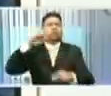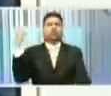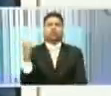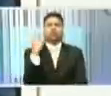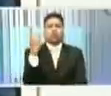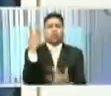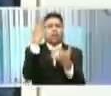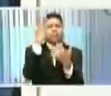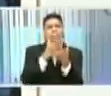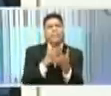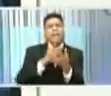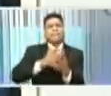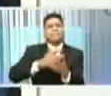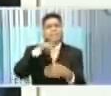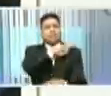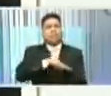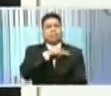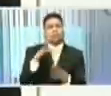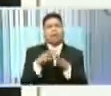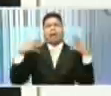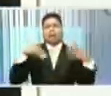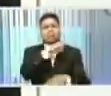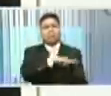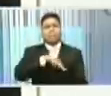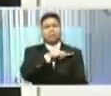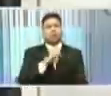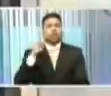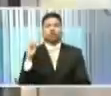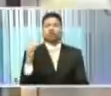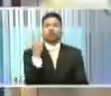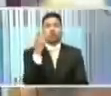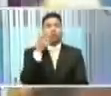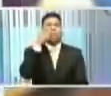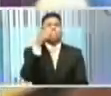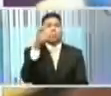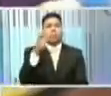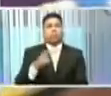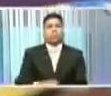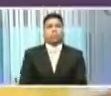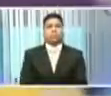las misiones y las grandes misiones, solo a través del pueblo.